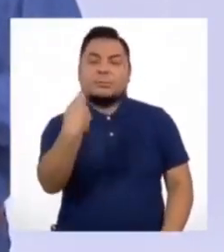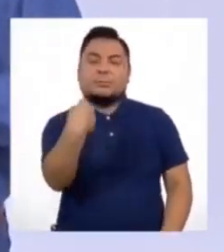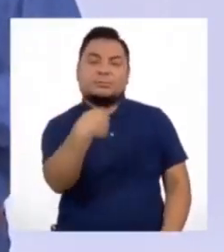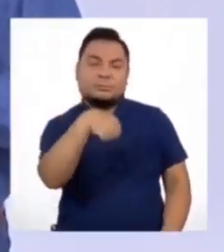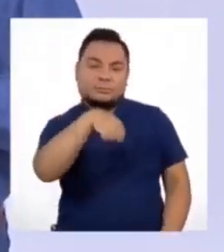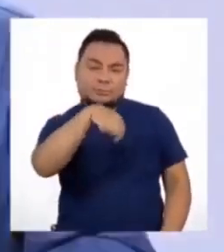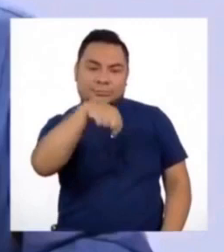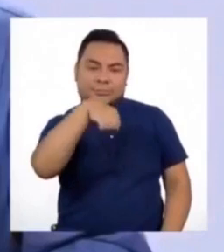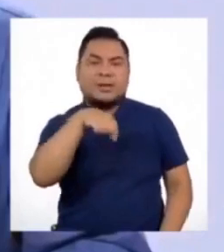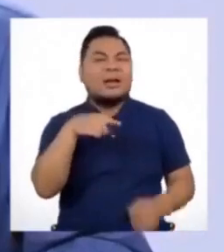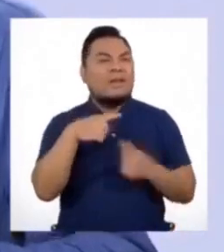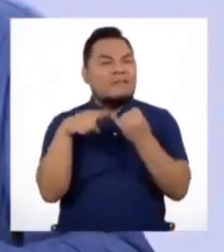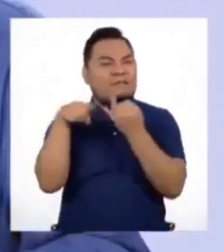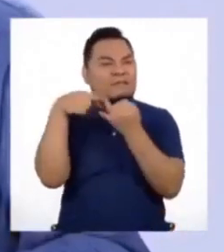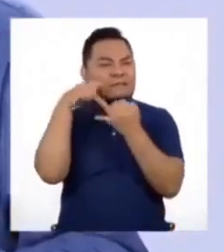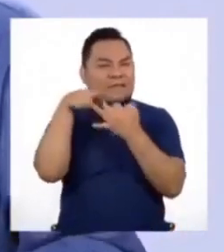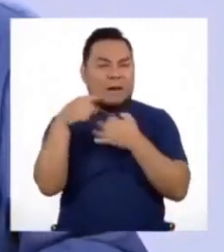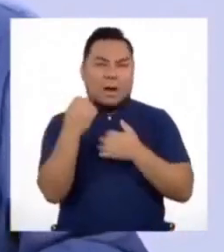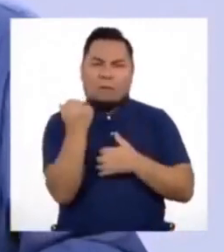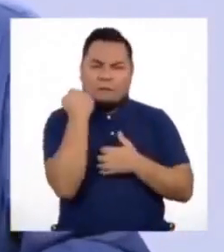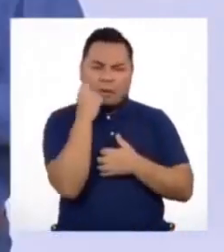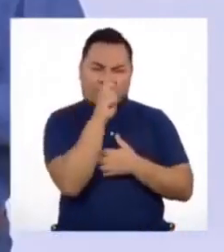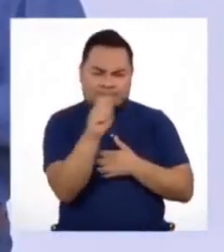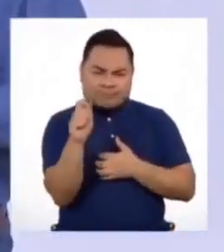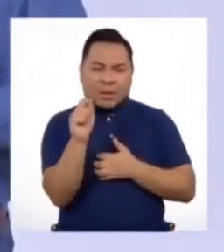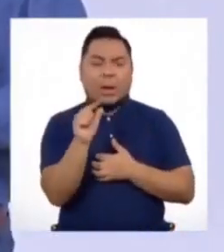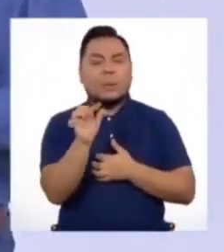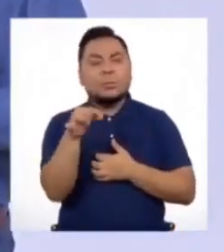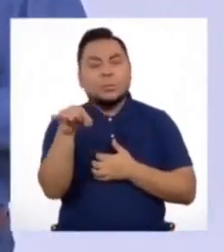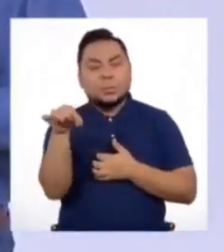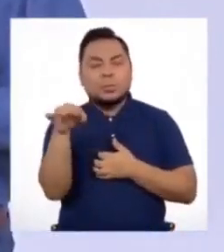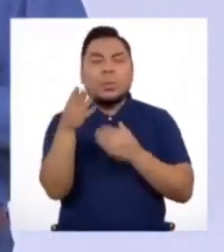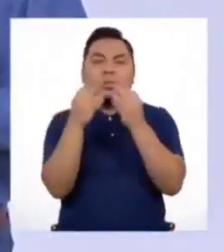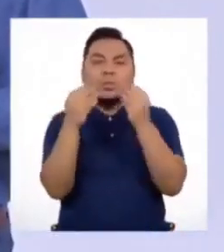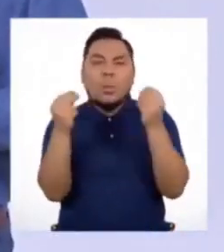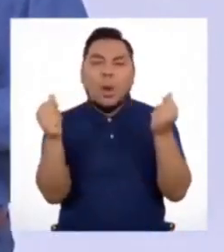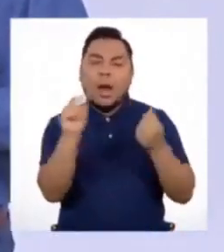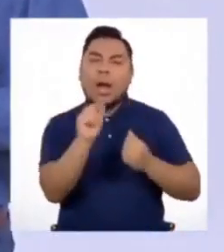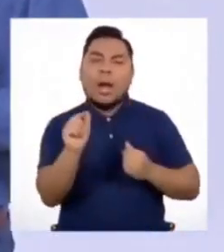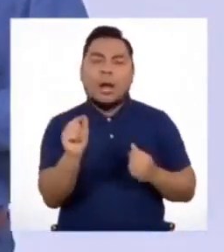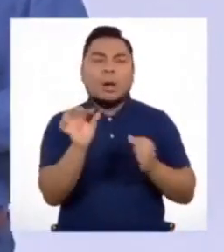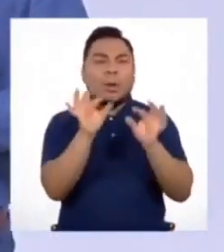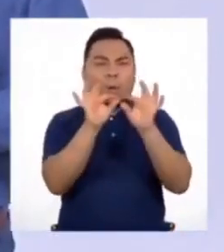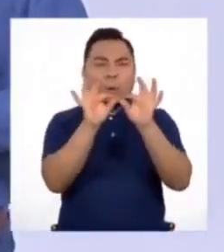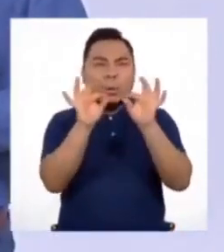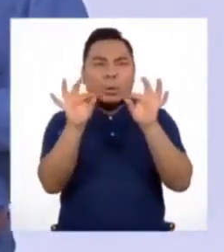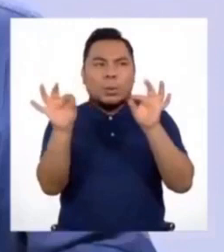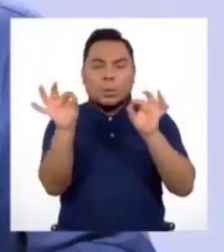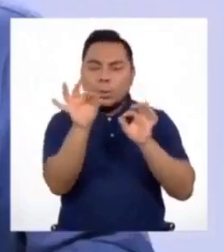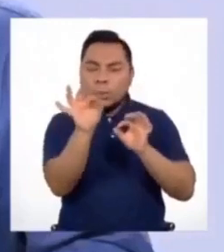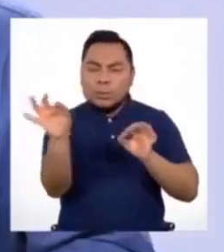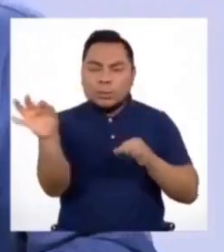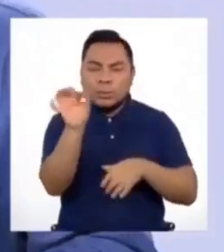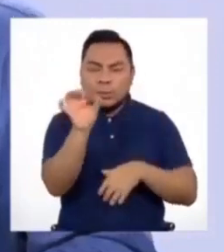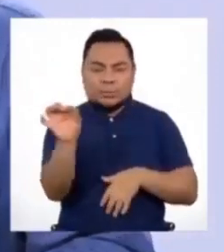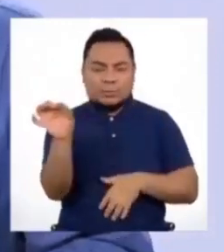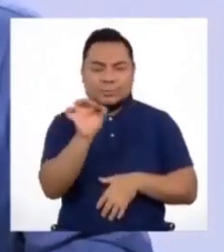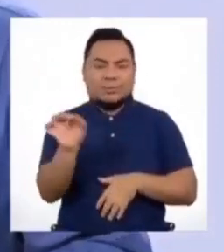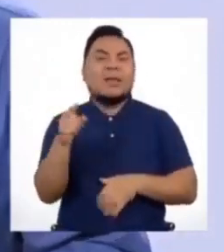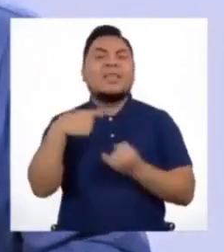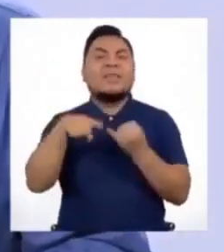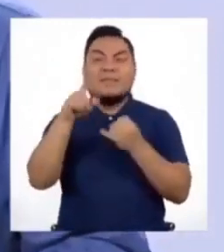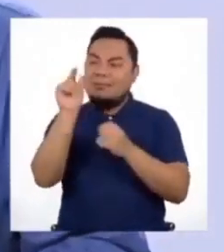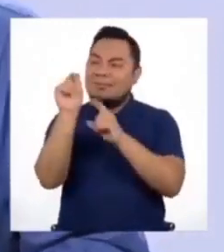y delicados, otros más fuertes y gruesos, o incluso al revés, finos pero muy marcados. Y así